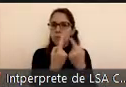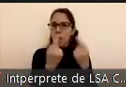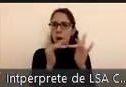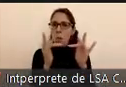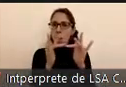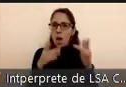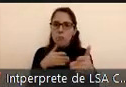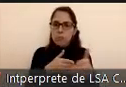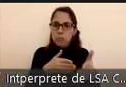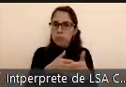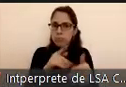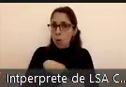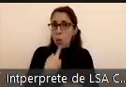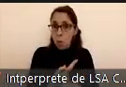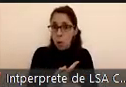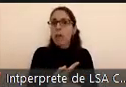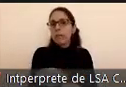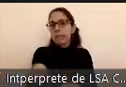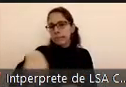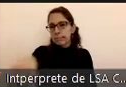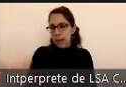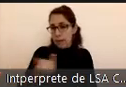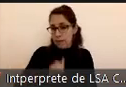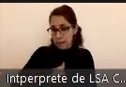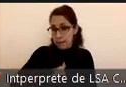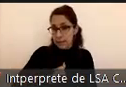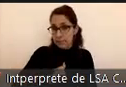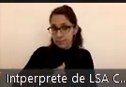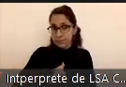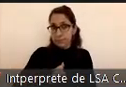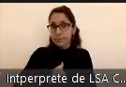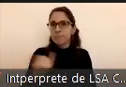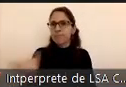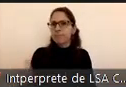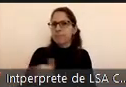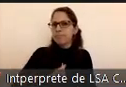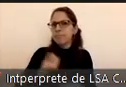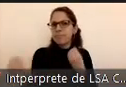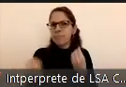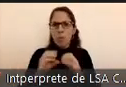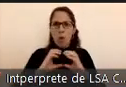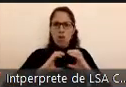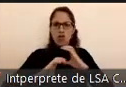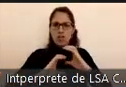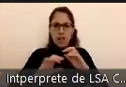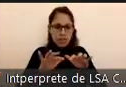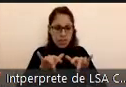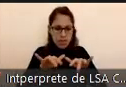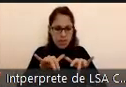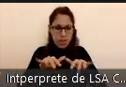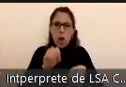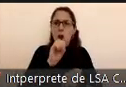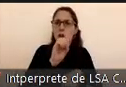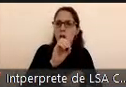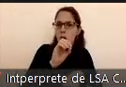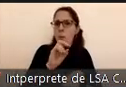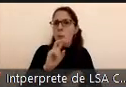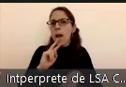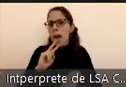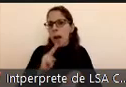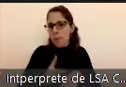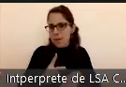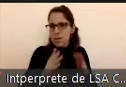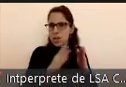entonces me lo dice, ¿sí? Me lo escribe en el chat, nombre completo,